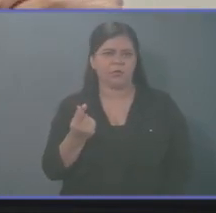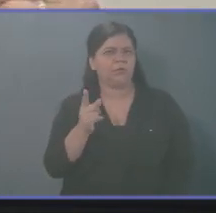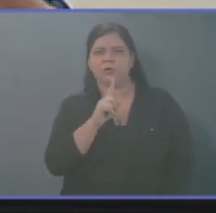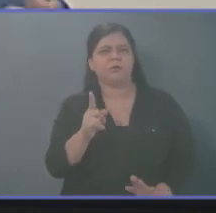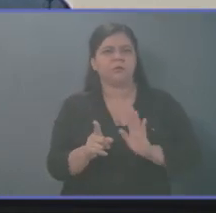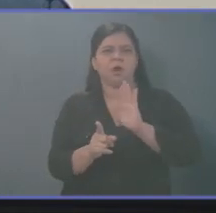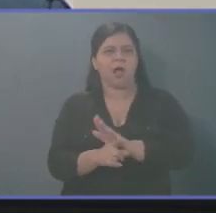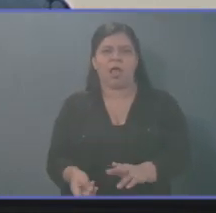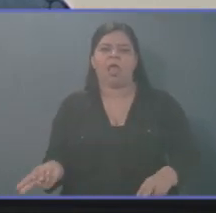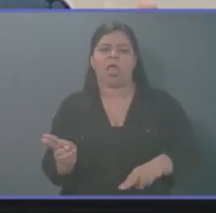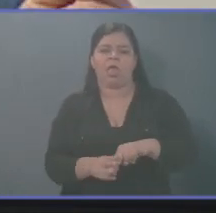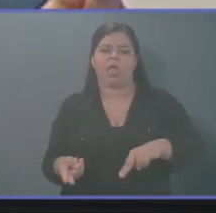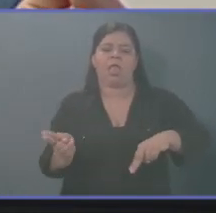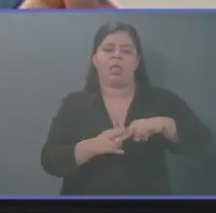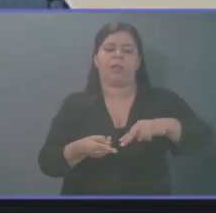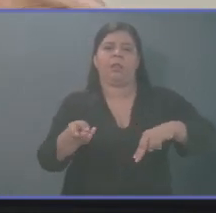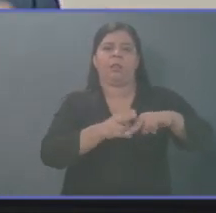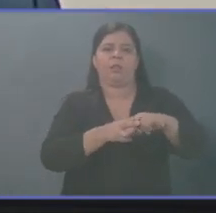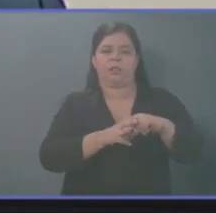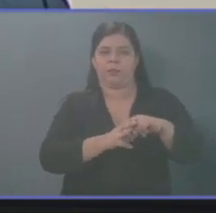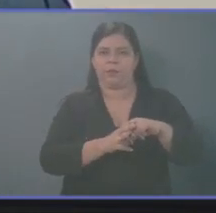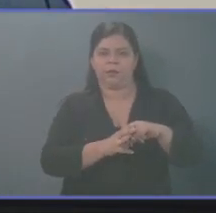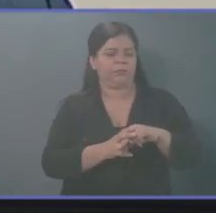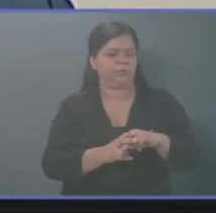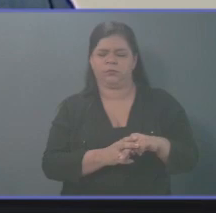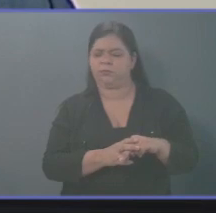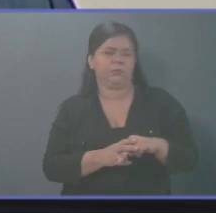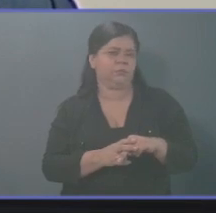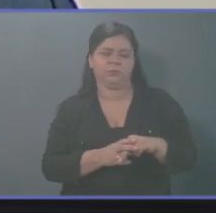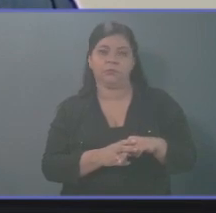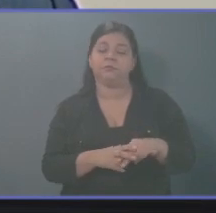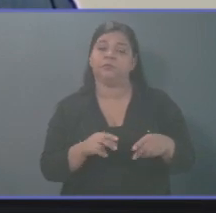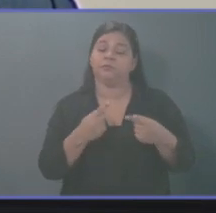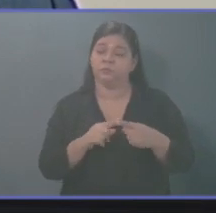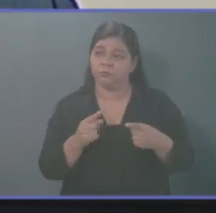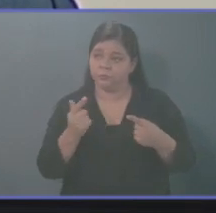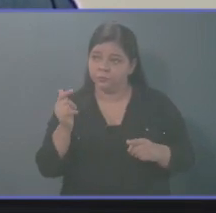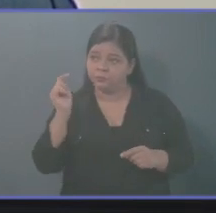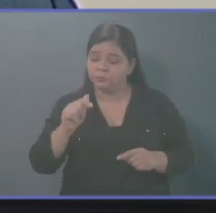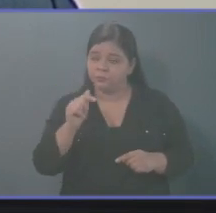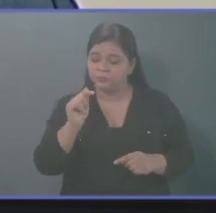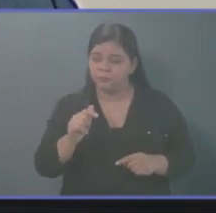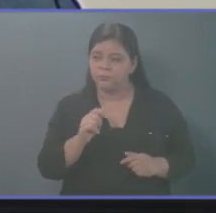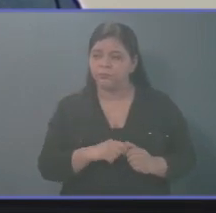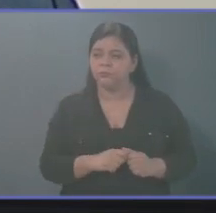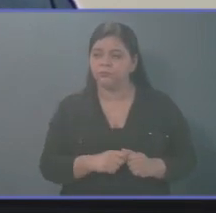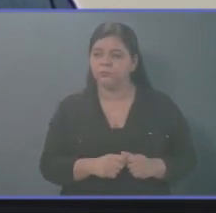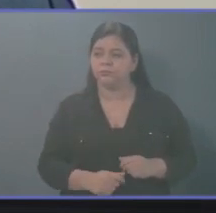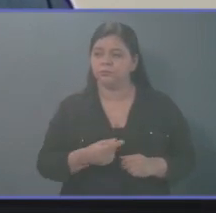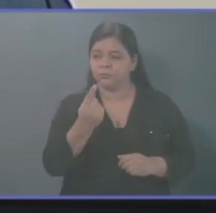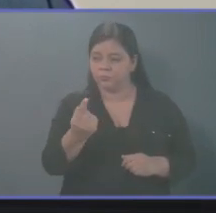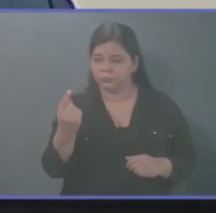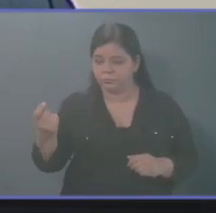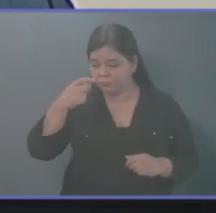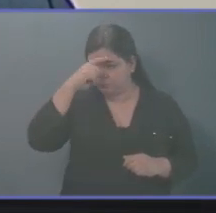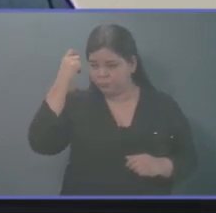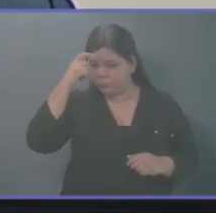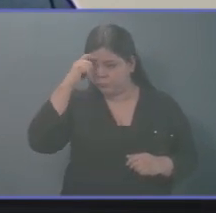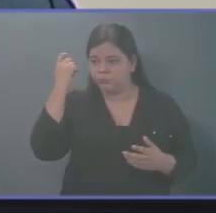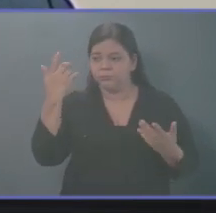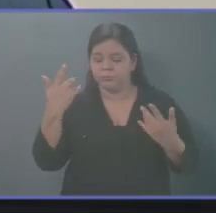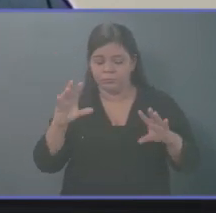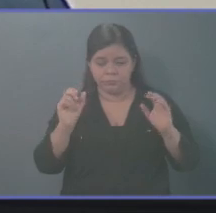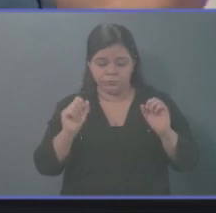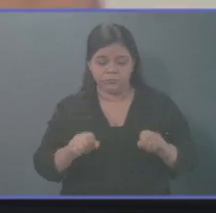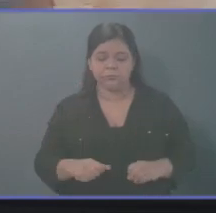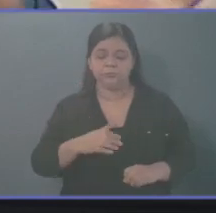cargarle intereses al trabajador. De tal manera que con esto los trabajadores y trabajadoras tengan